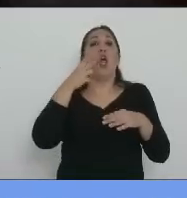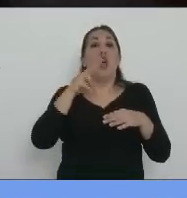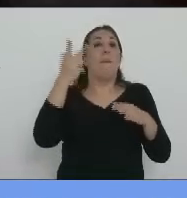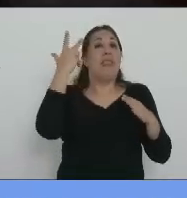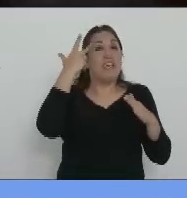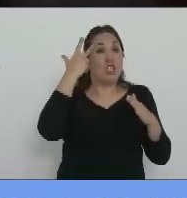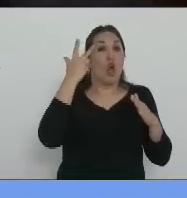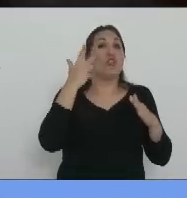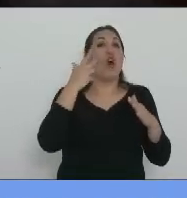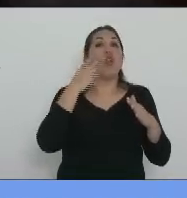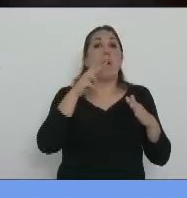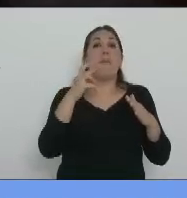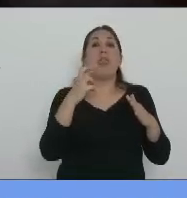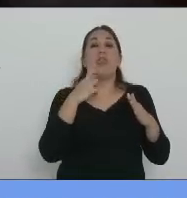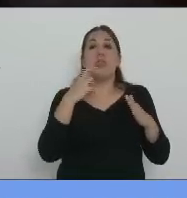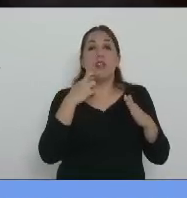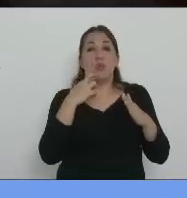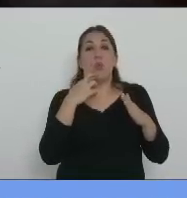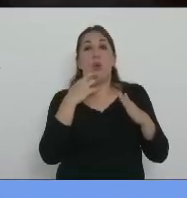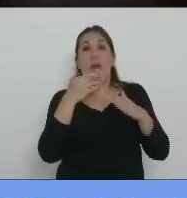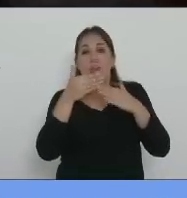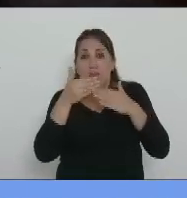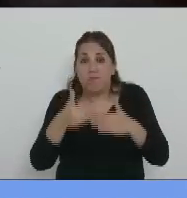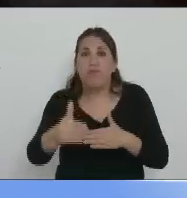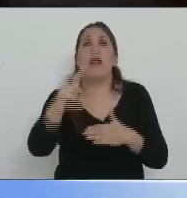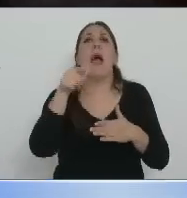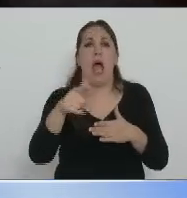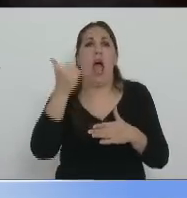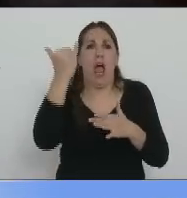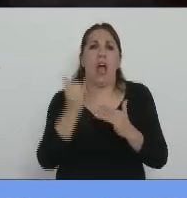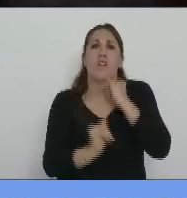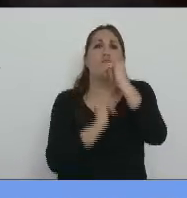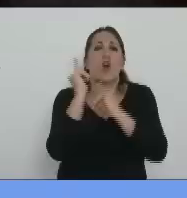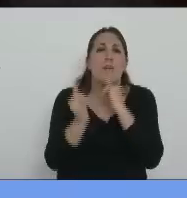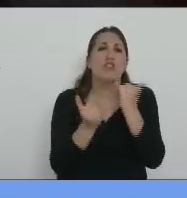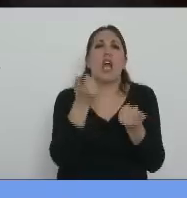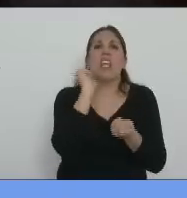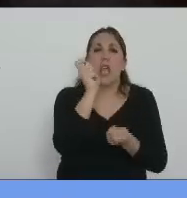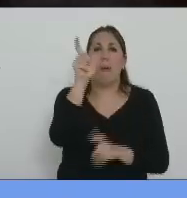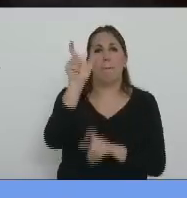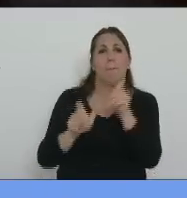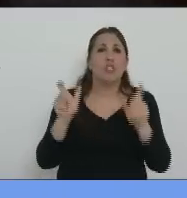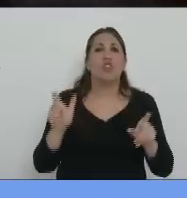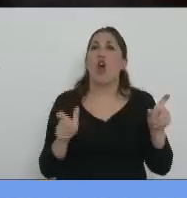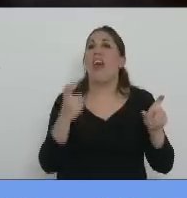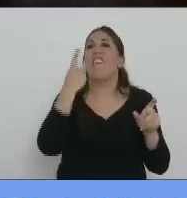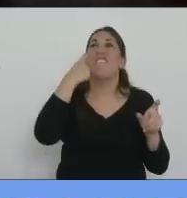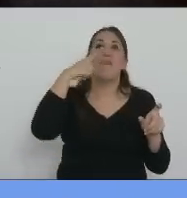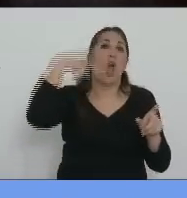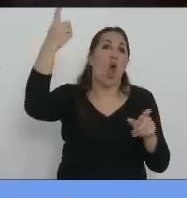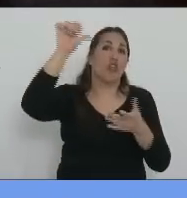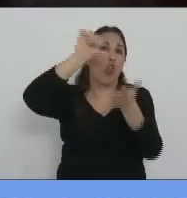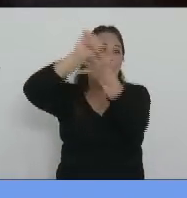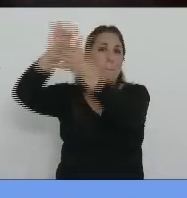2019 iba a comenzar a fluir la información de los residentes de otros países que cada país